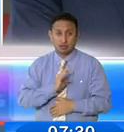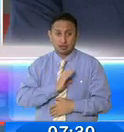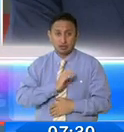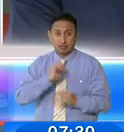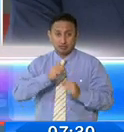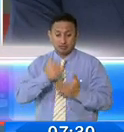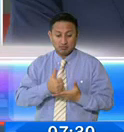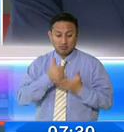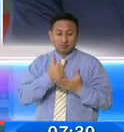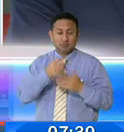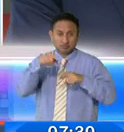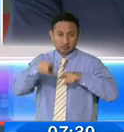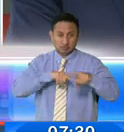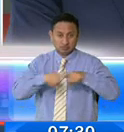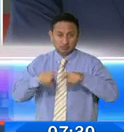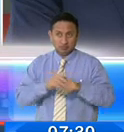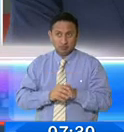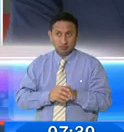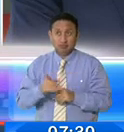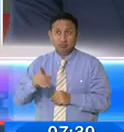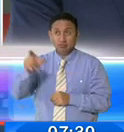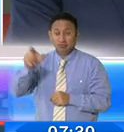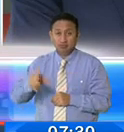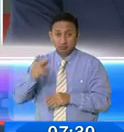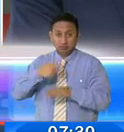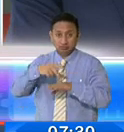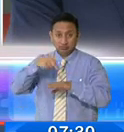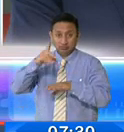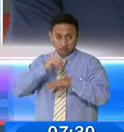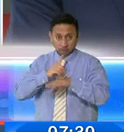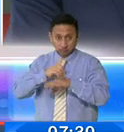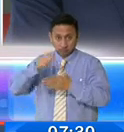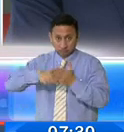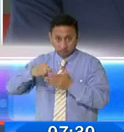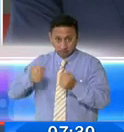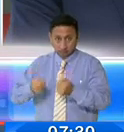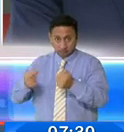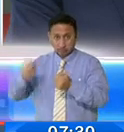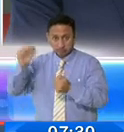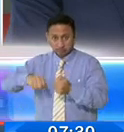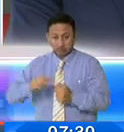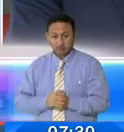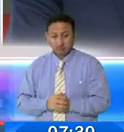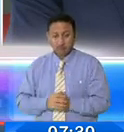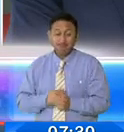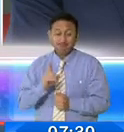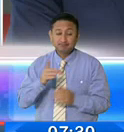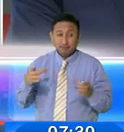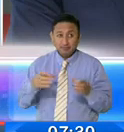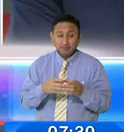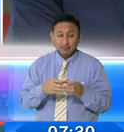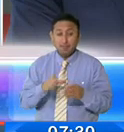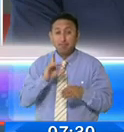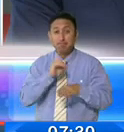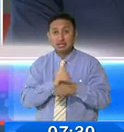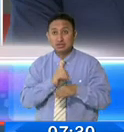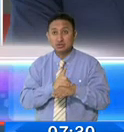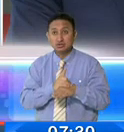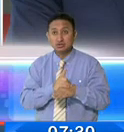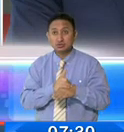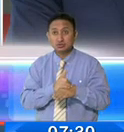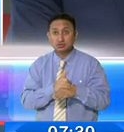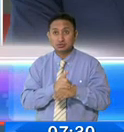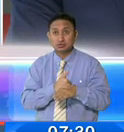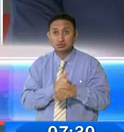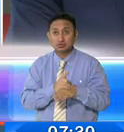los concursos y darles los contratos a los profesionales de la salud. Hay preocupación en algunos sectores, tanto de médicos como de